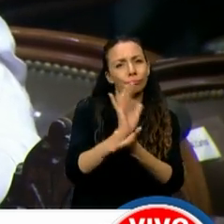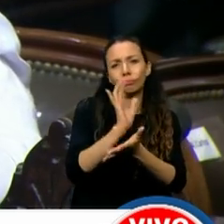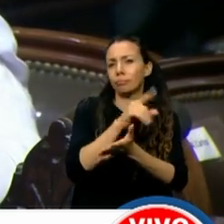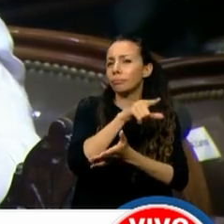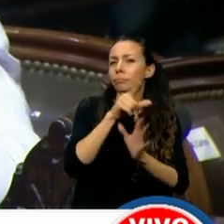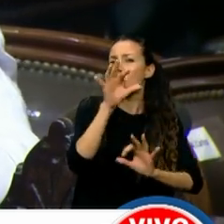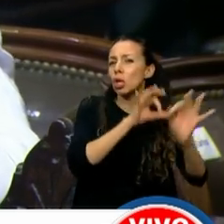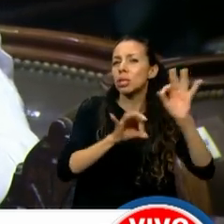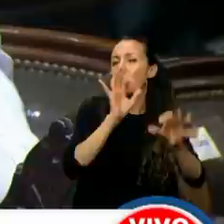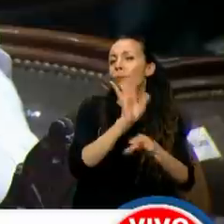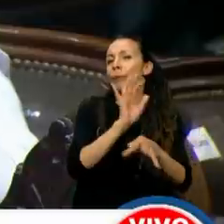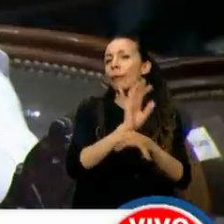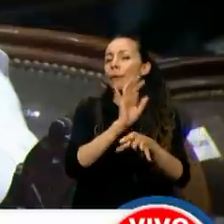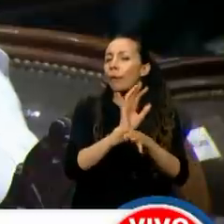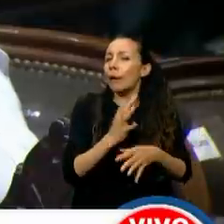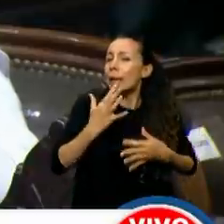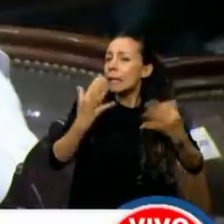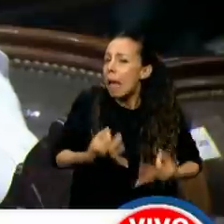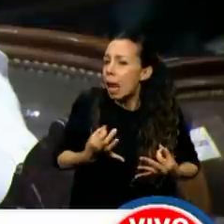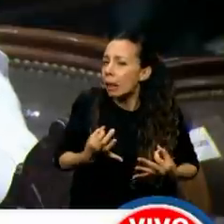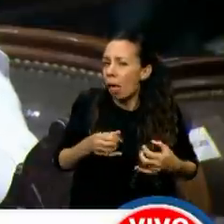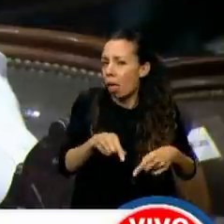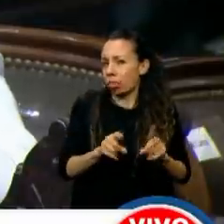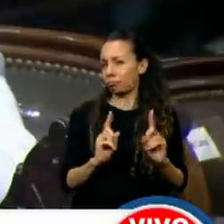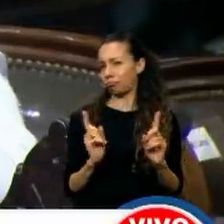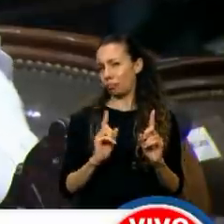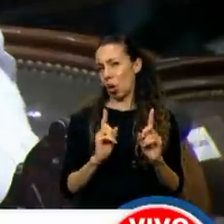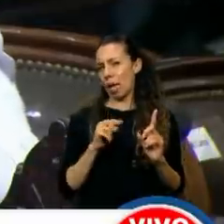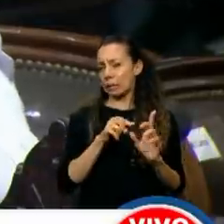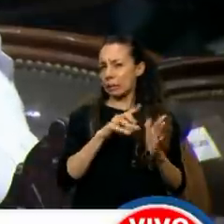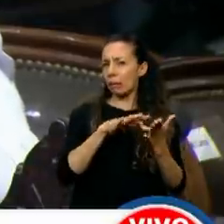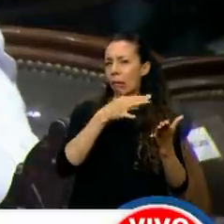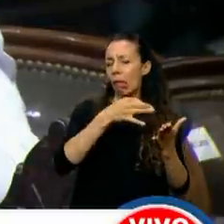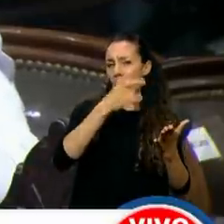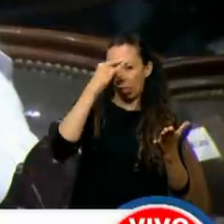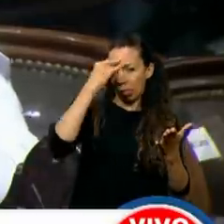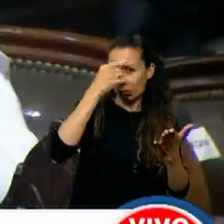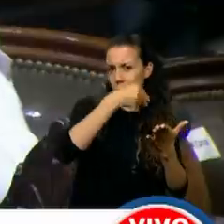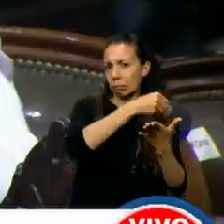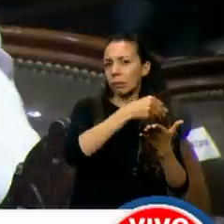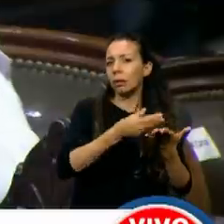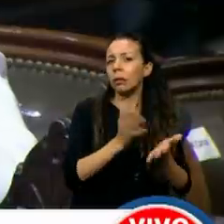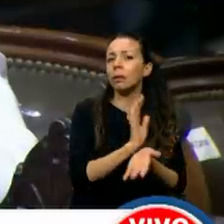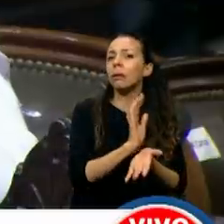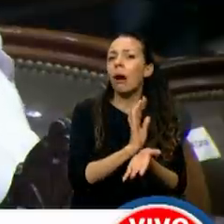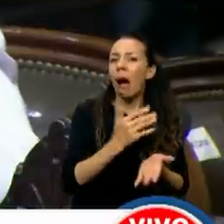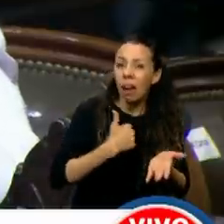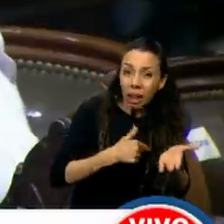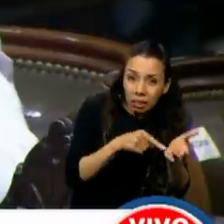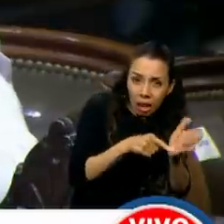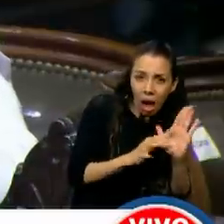tiene nada que ver con la realidad que atraviesan los argentinos que habla de una argentina que no existe y que no tiene